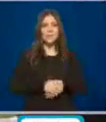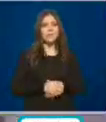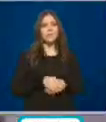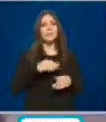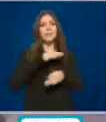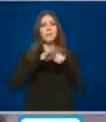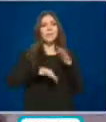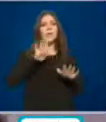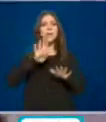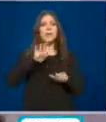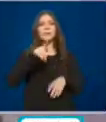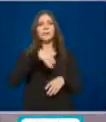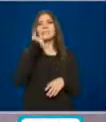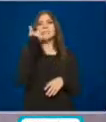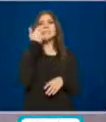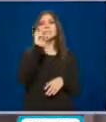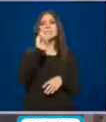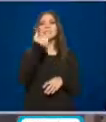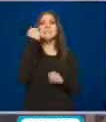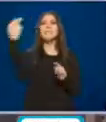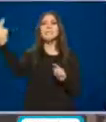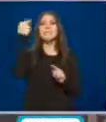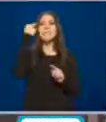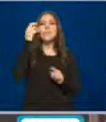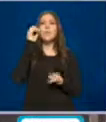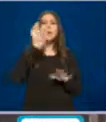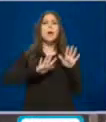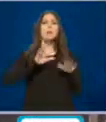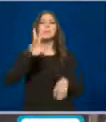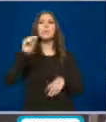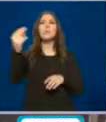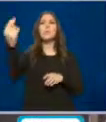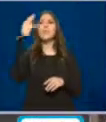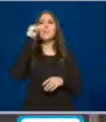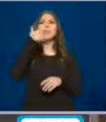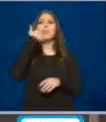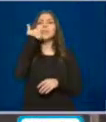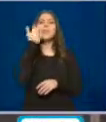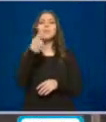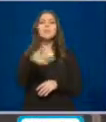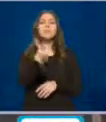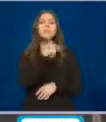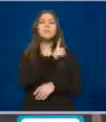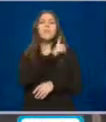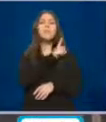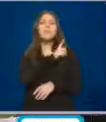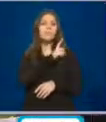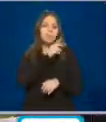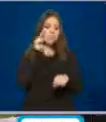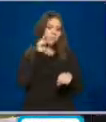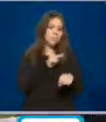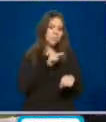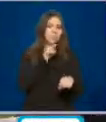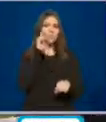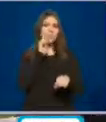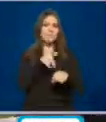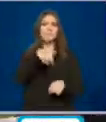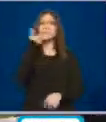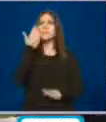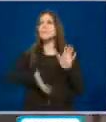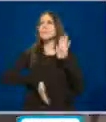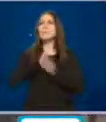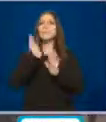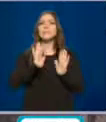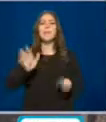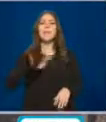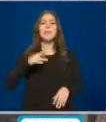con conciencia de que el otro lo note, o a veces no queremos que lo note, pero tu inconsciente sí te está diciendo, ya te quieres ir y